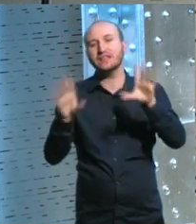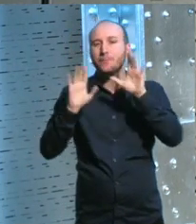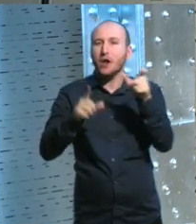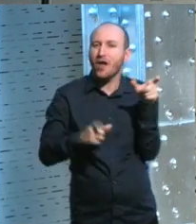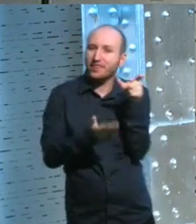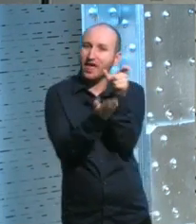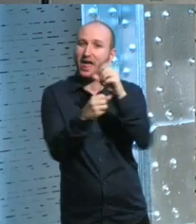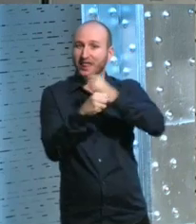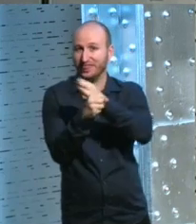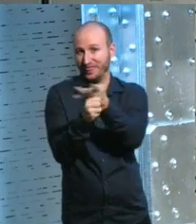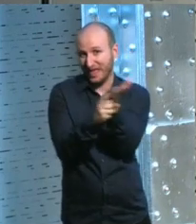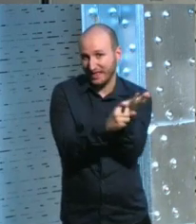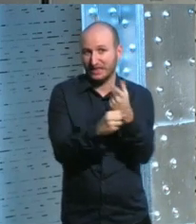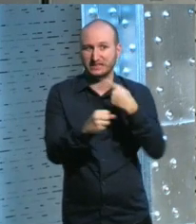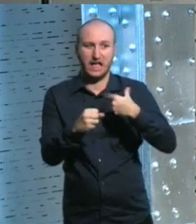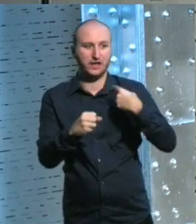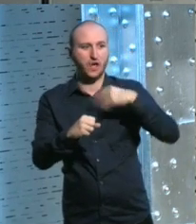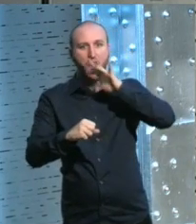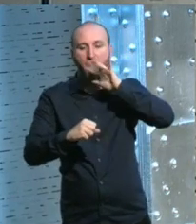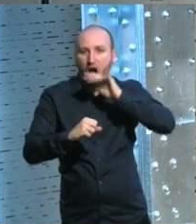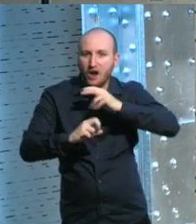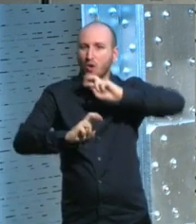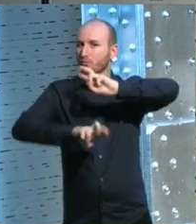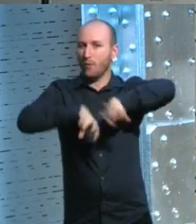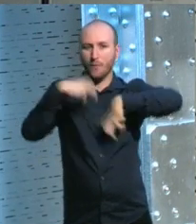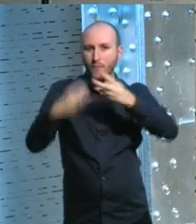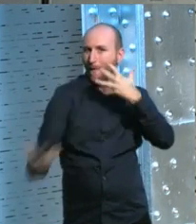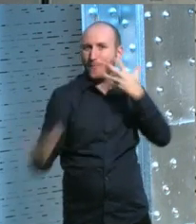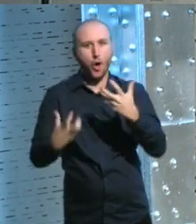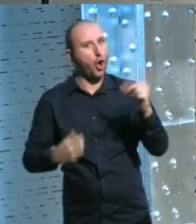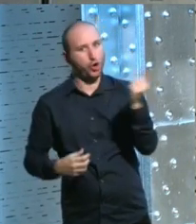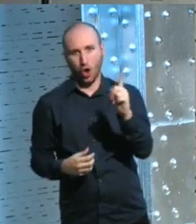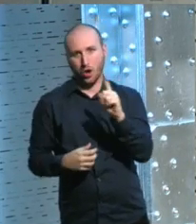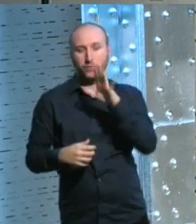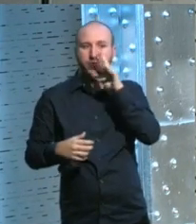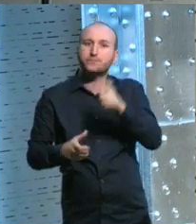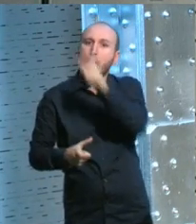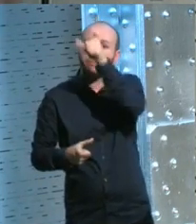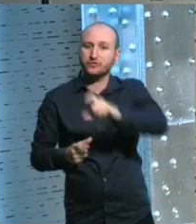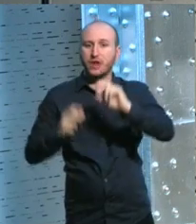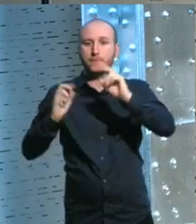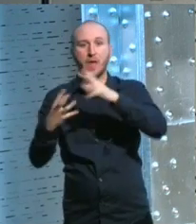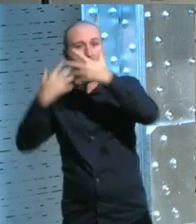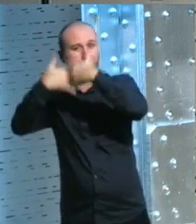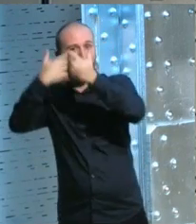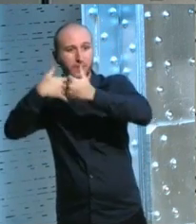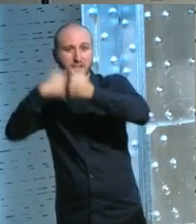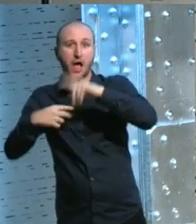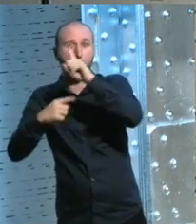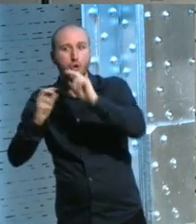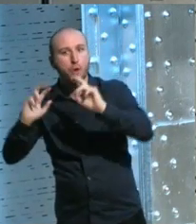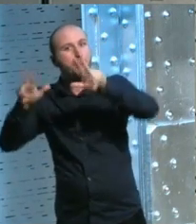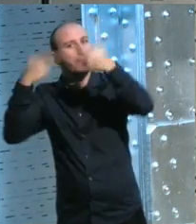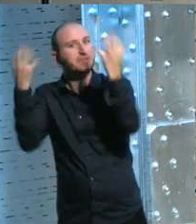grandes a los discos chiquitos no es una revolución perturbadora. Permite a la gente que fabrica uno pasar a fabricar otra.